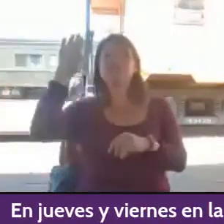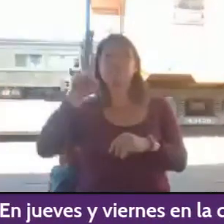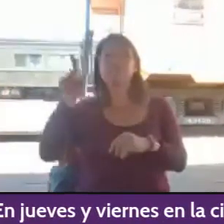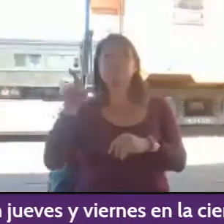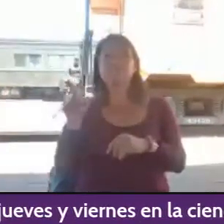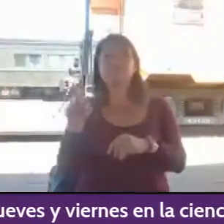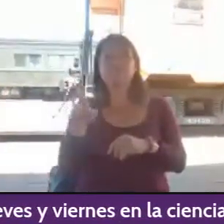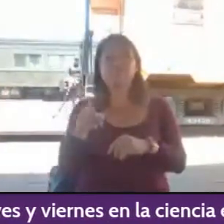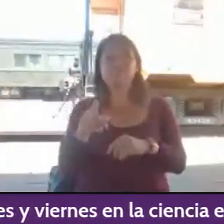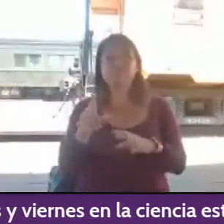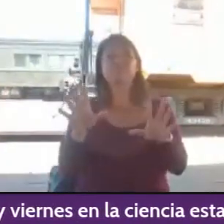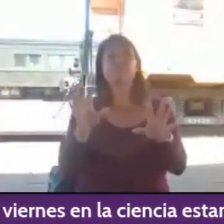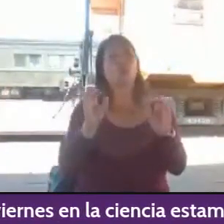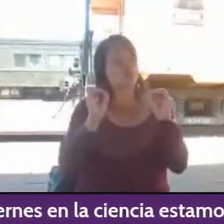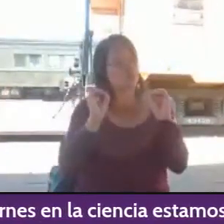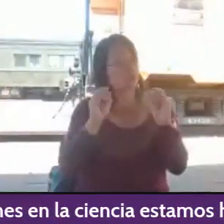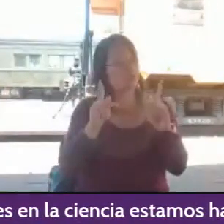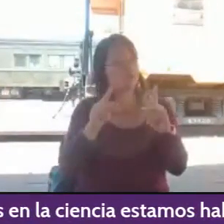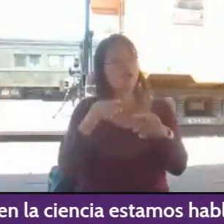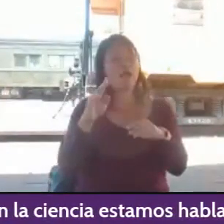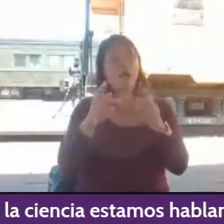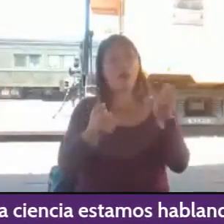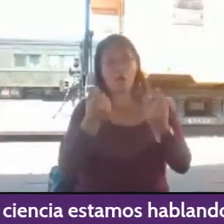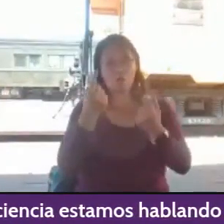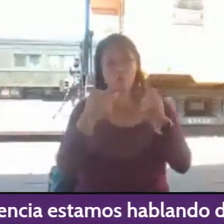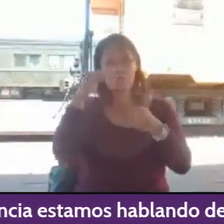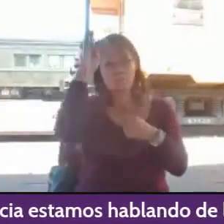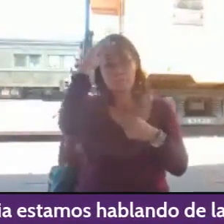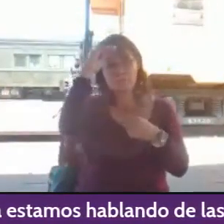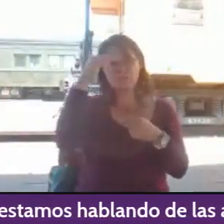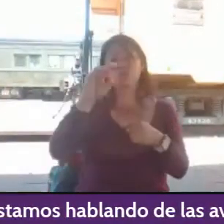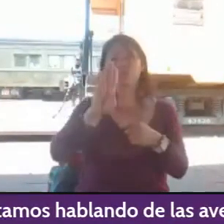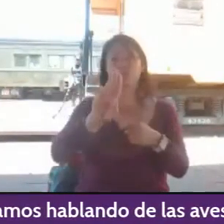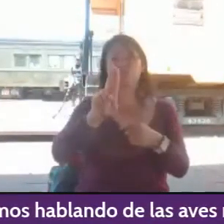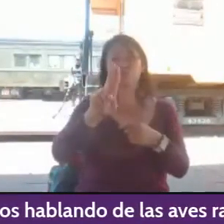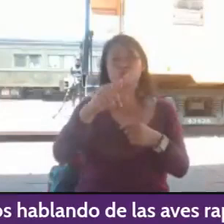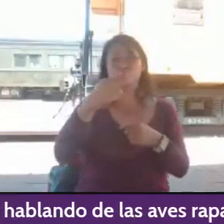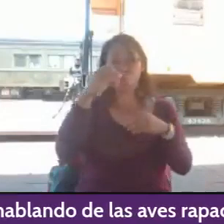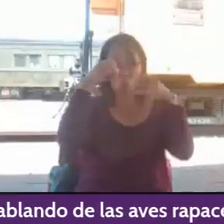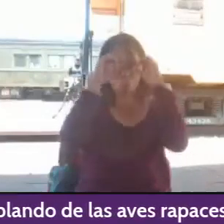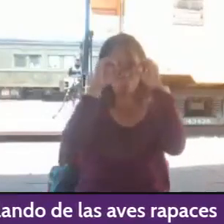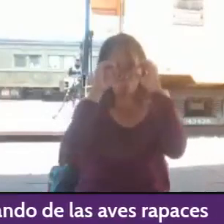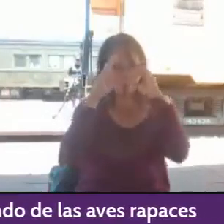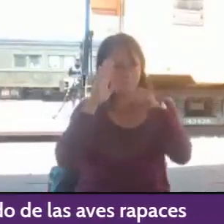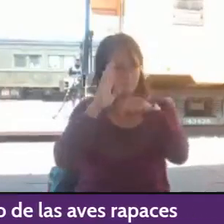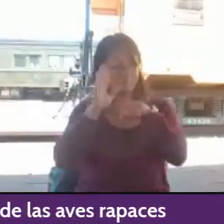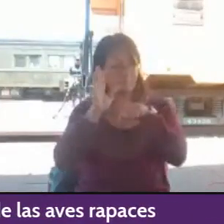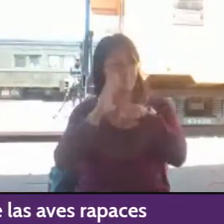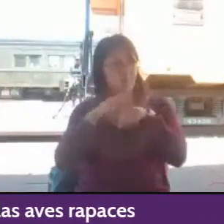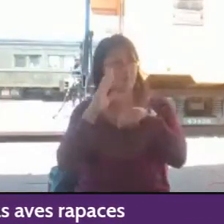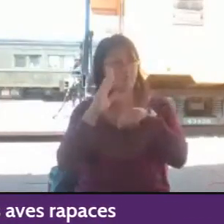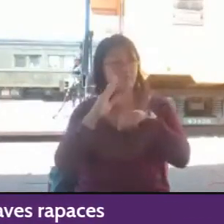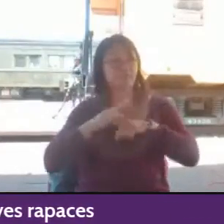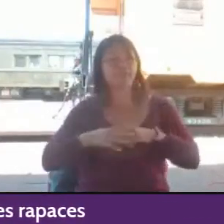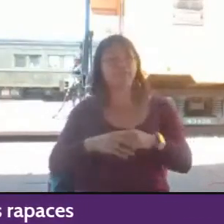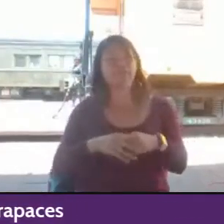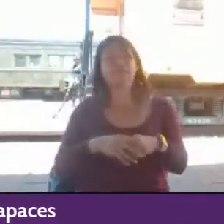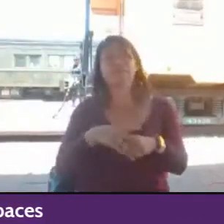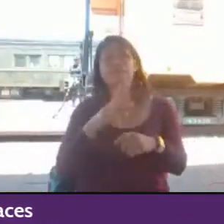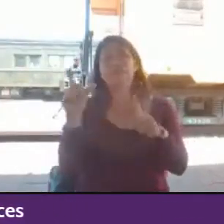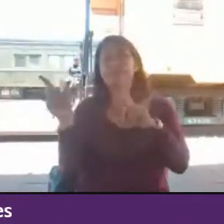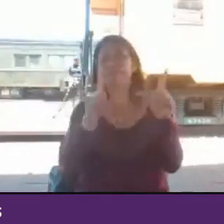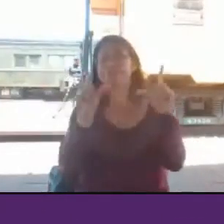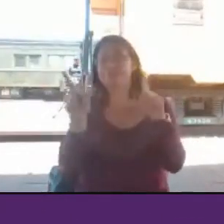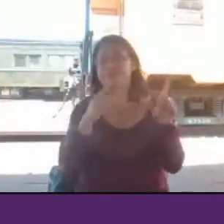Va, entonces muchos piensan que los búhos son más fuertes que las águilas. Vamos a ver si es cierto. Otra más, por favor. Entonces, vamos a iniciar dos más, por favor.